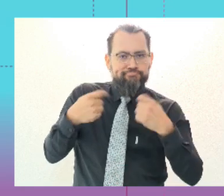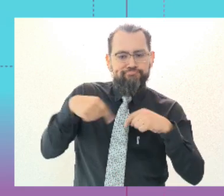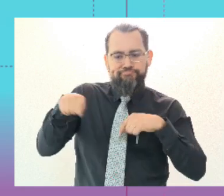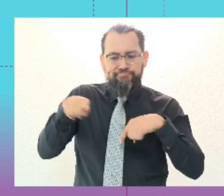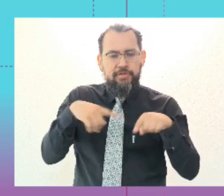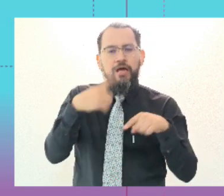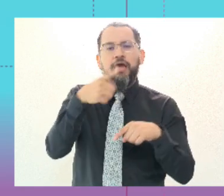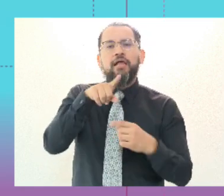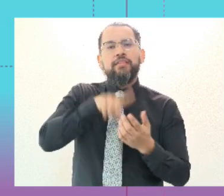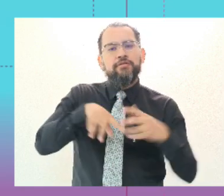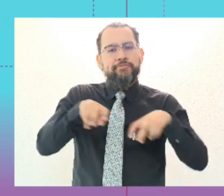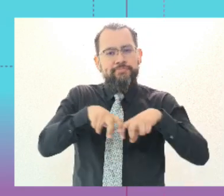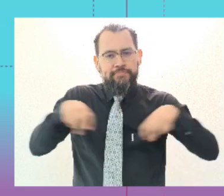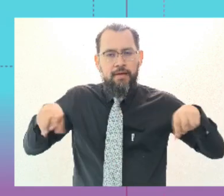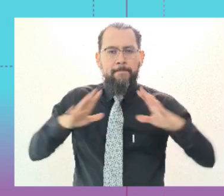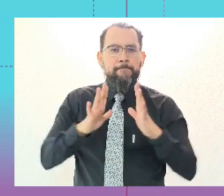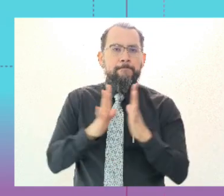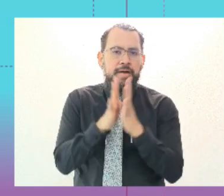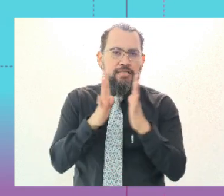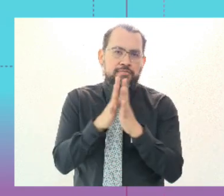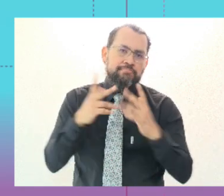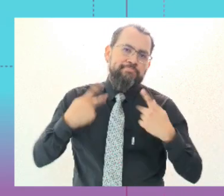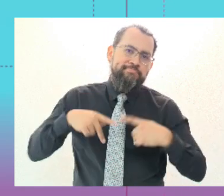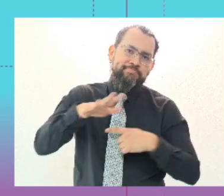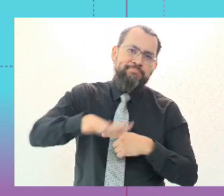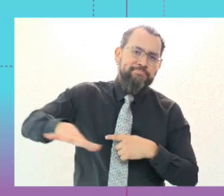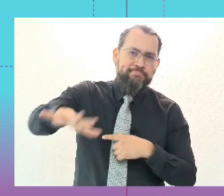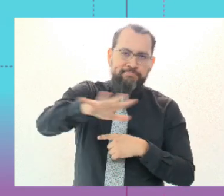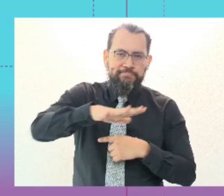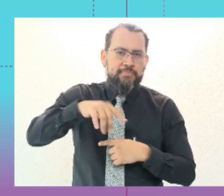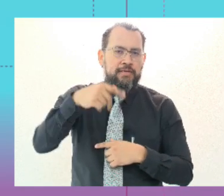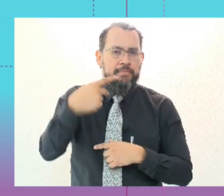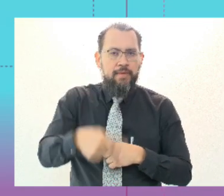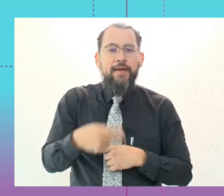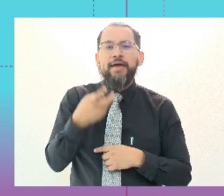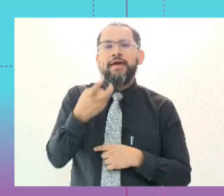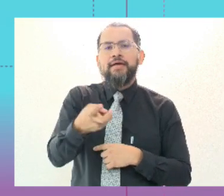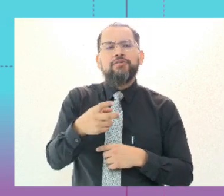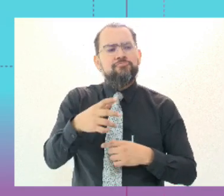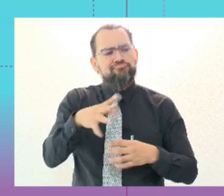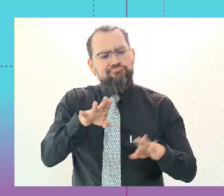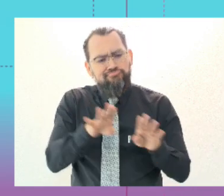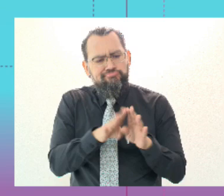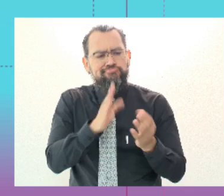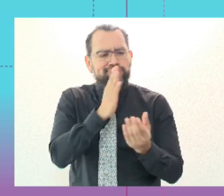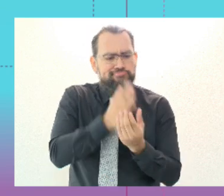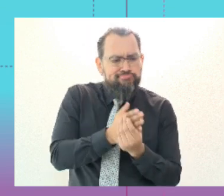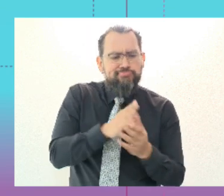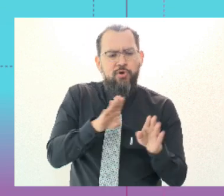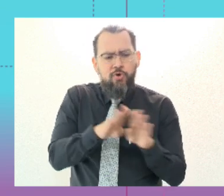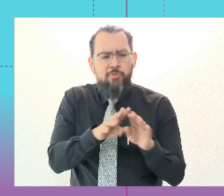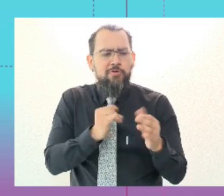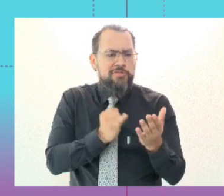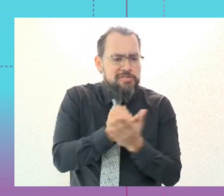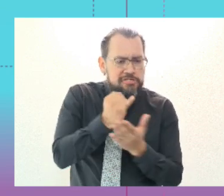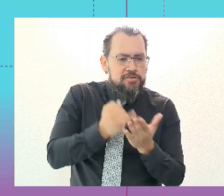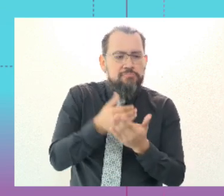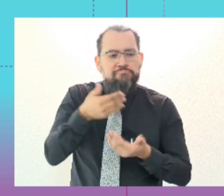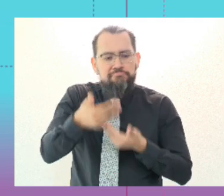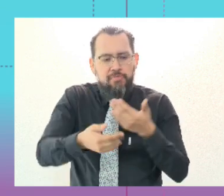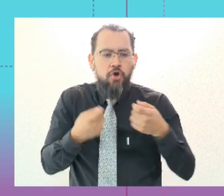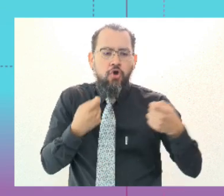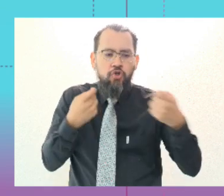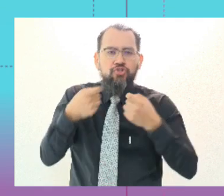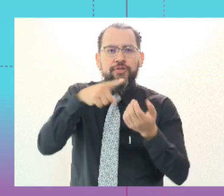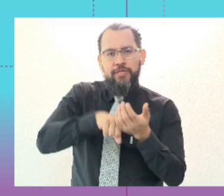panel Participación Ciudadana de los Archivos en la Toma de Decisiones Informadas y Control Gubernamental.